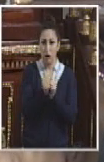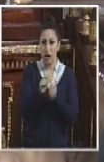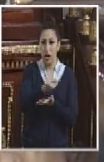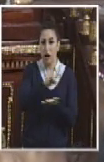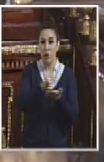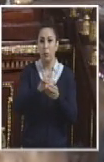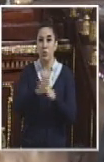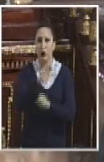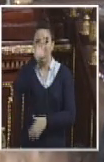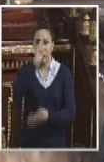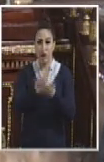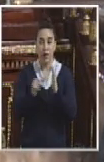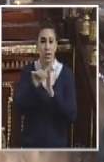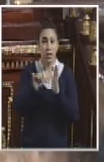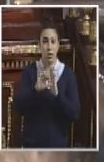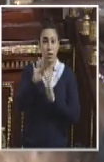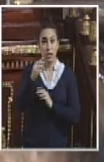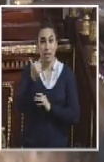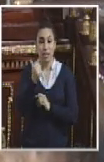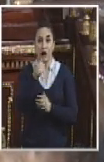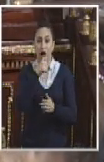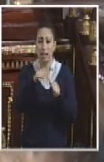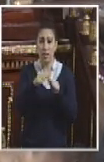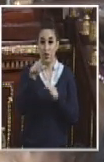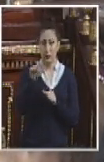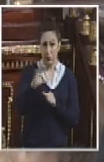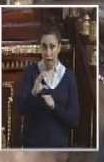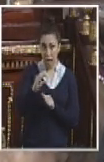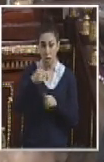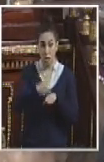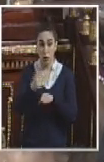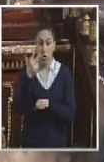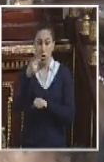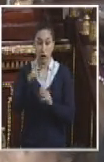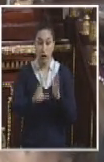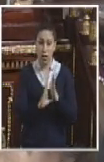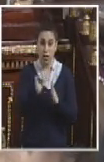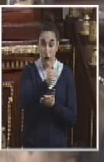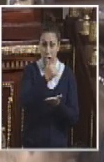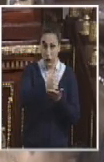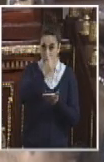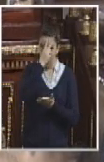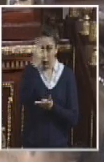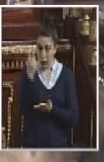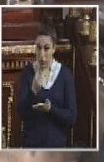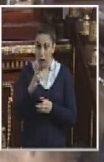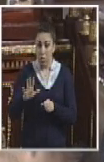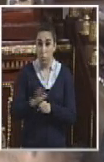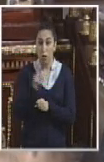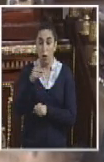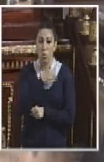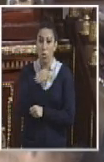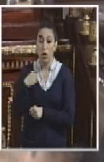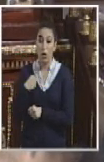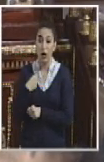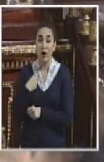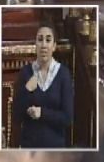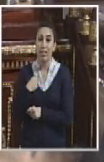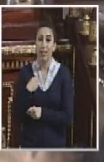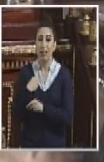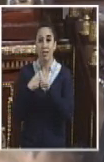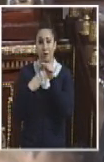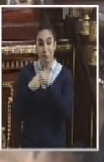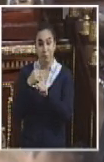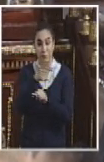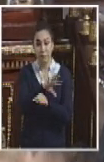artículo 46, apartado C, numeral 8, de nuestra Constitución, pues la obliga a elegir a